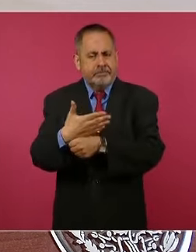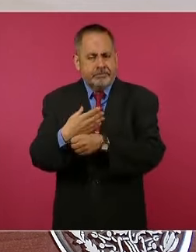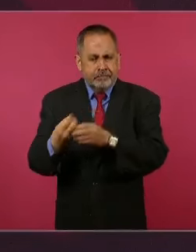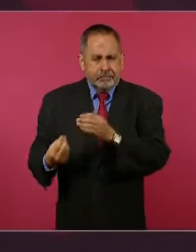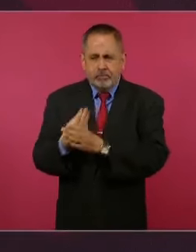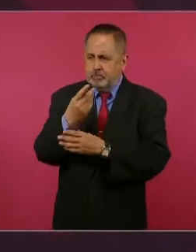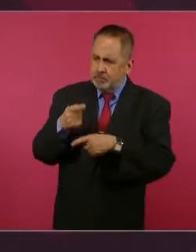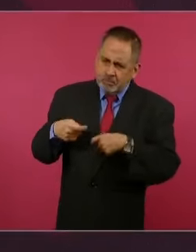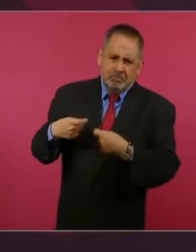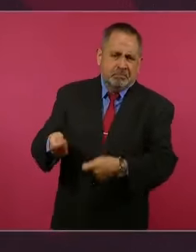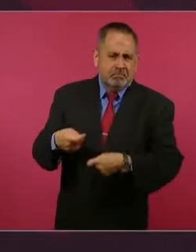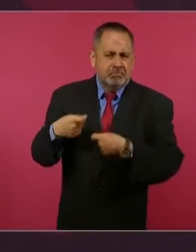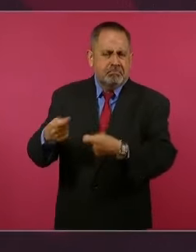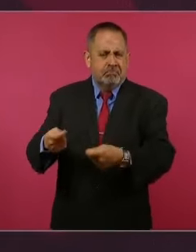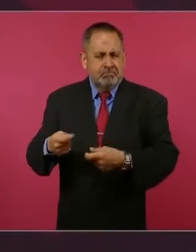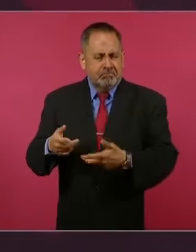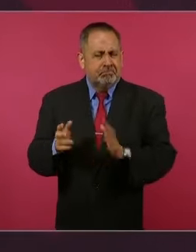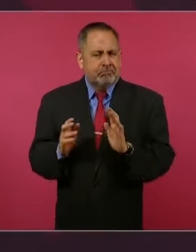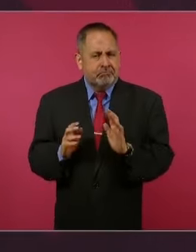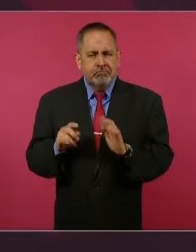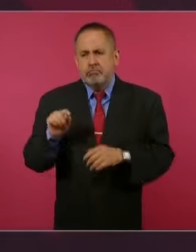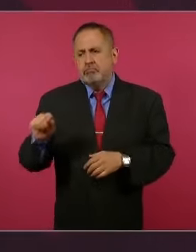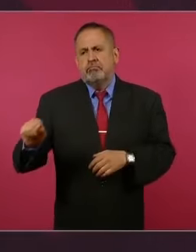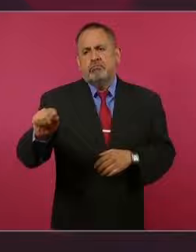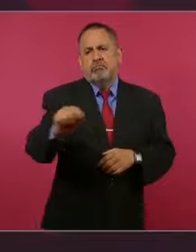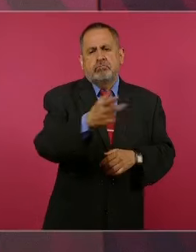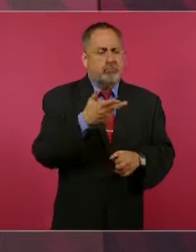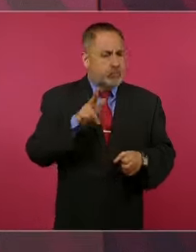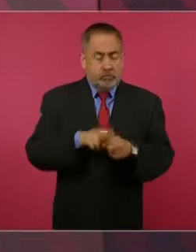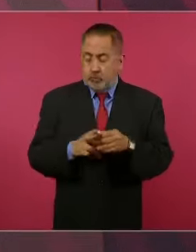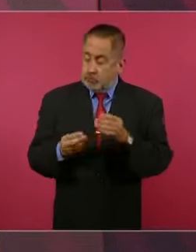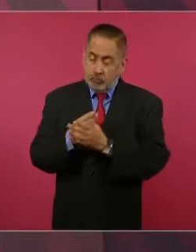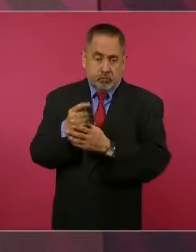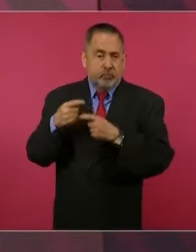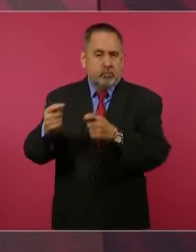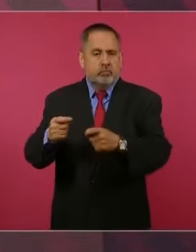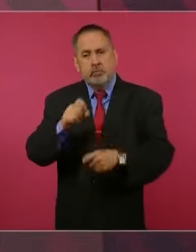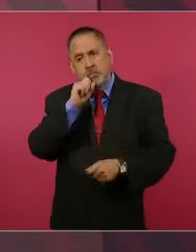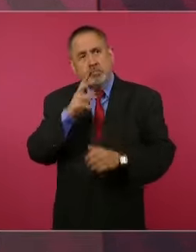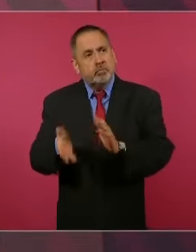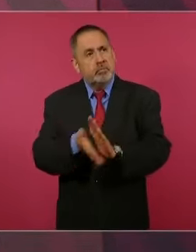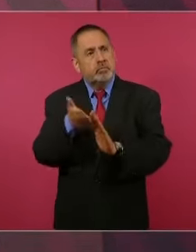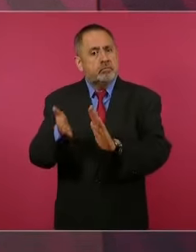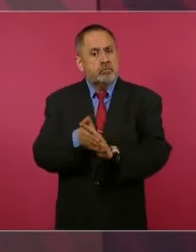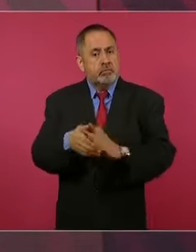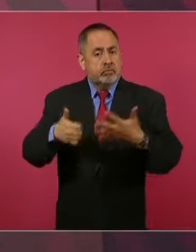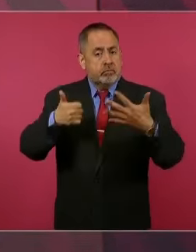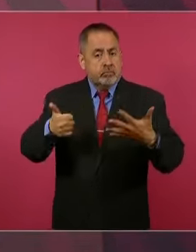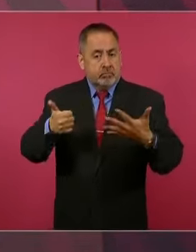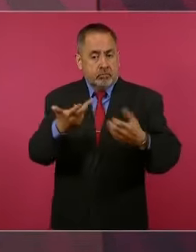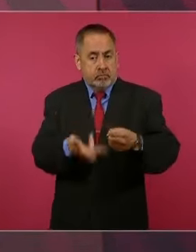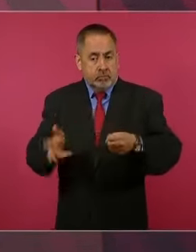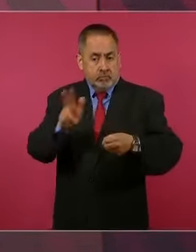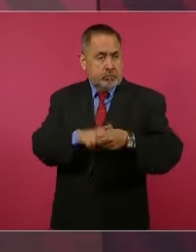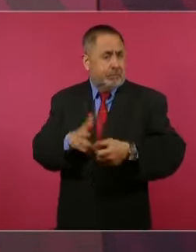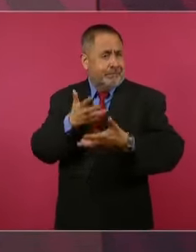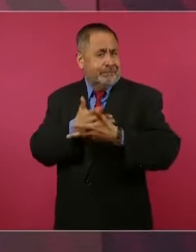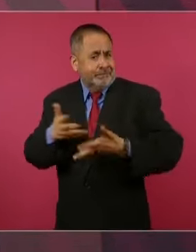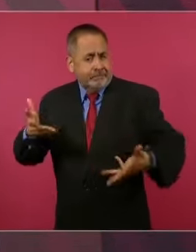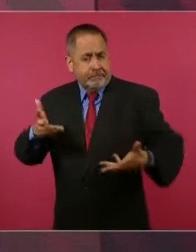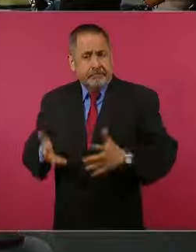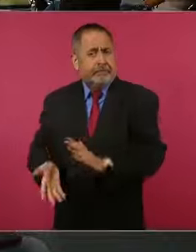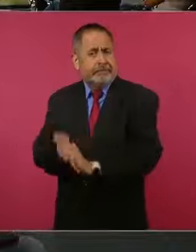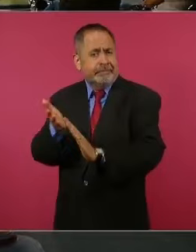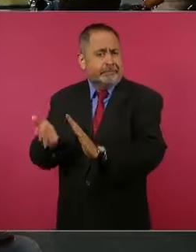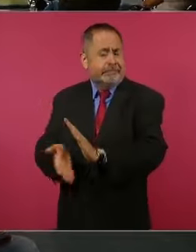ambulancias a las clínicas están construyéndose seis grandes hospitales del Iste